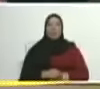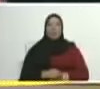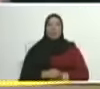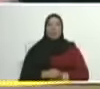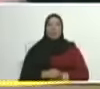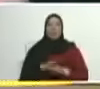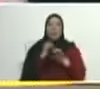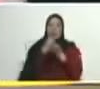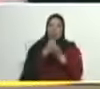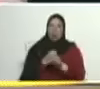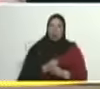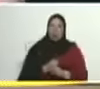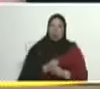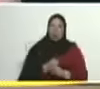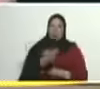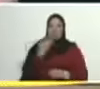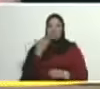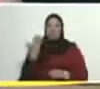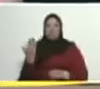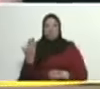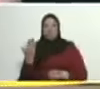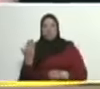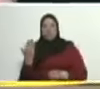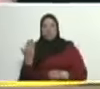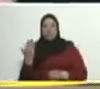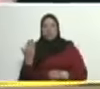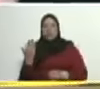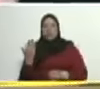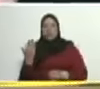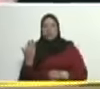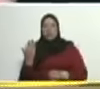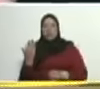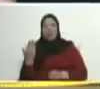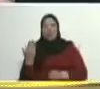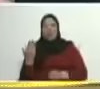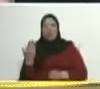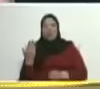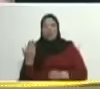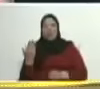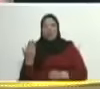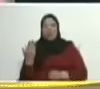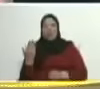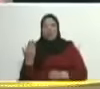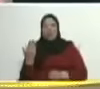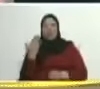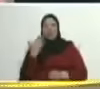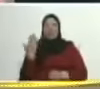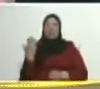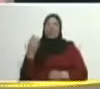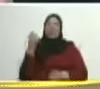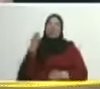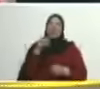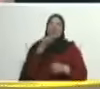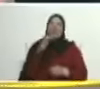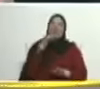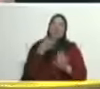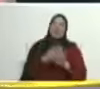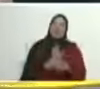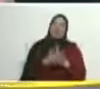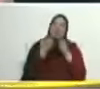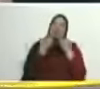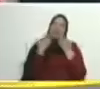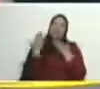el primer ministro de San Vicente y las Granadinas, Ralph